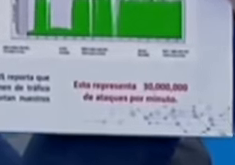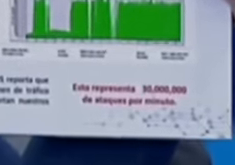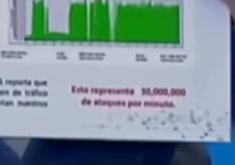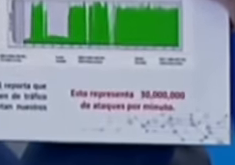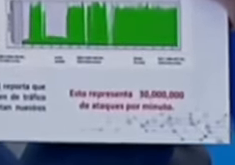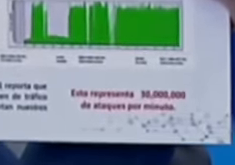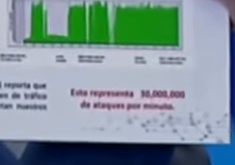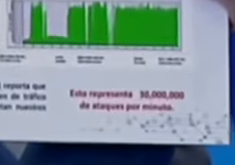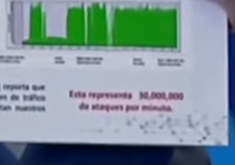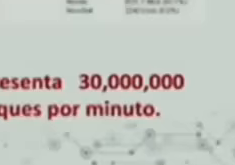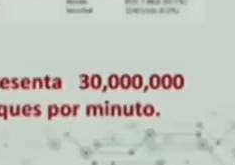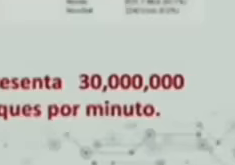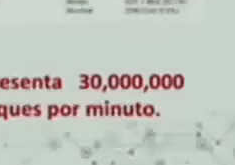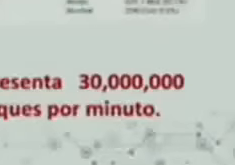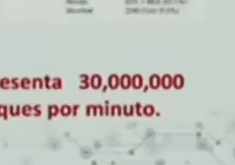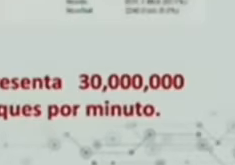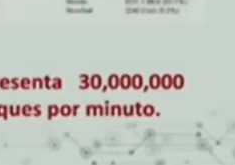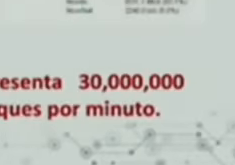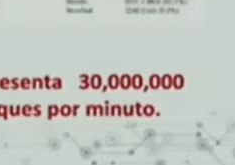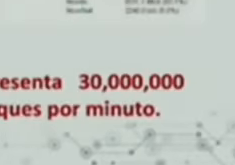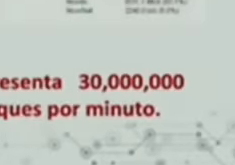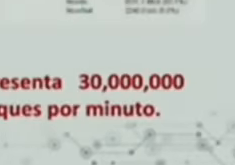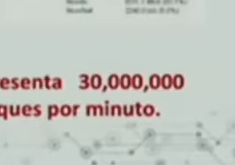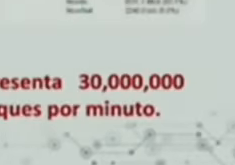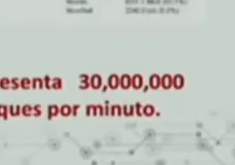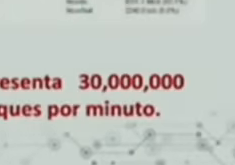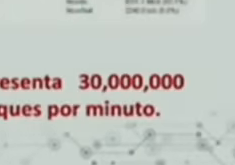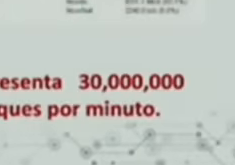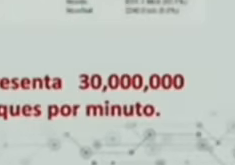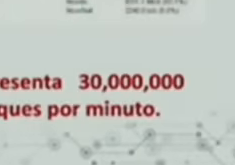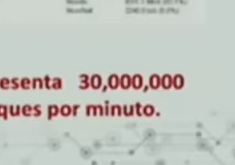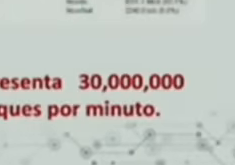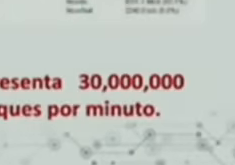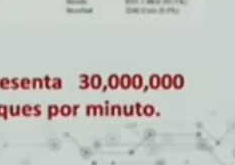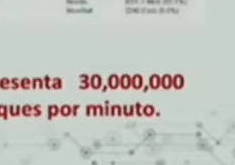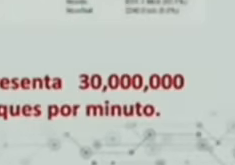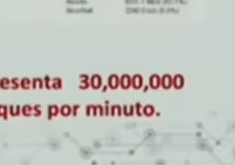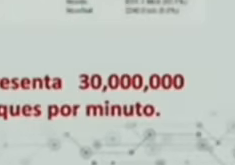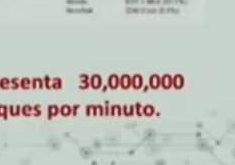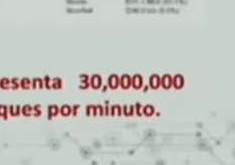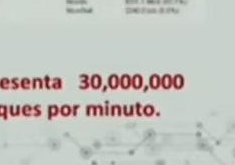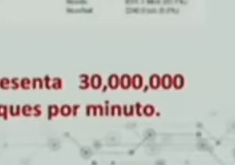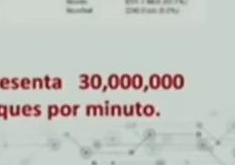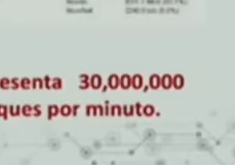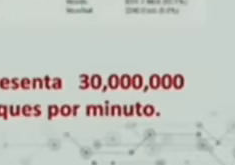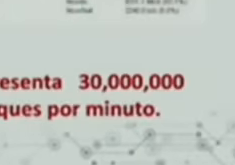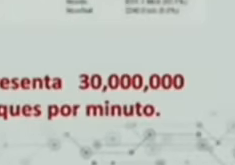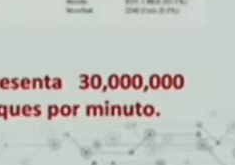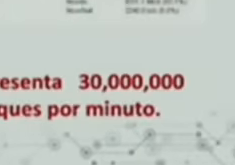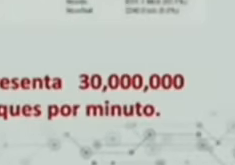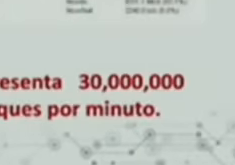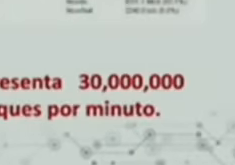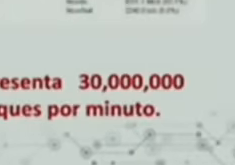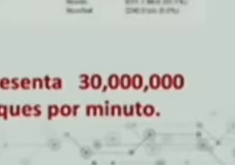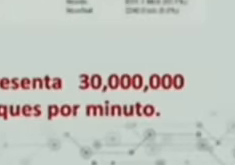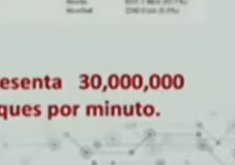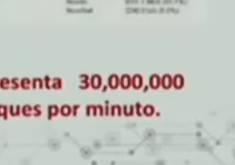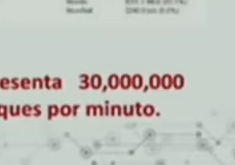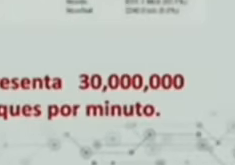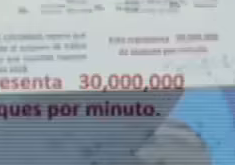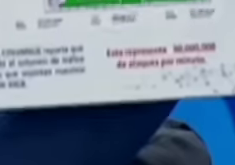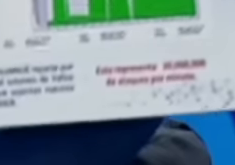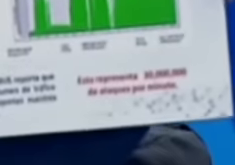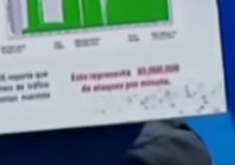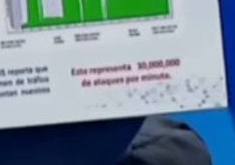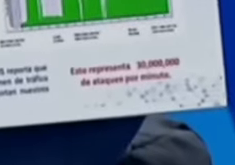del Internet que llega a la República y que sirve a la CanTV, nuestra ¿Qué máxima dicen ellos? empresa ¿Qué de dicen? ¿Qué dicen? telecomunicaciones. Cuéntame. Aquí a la derecha, presidente, a mi